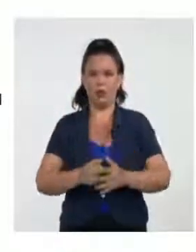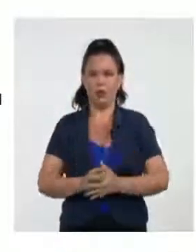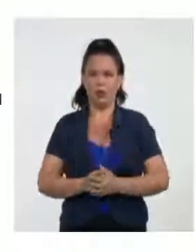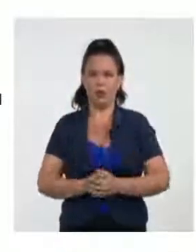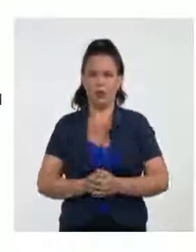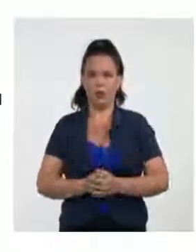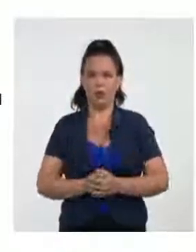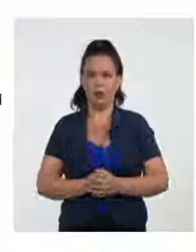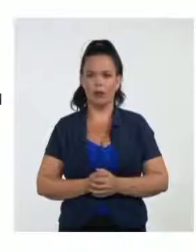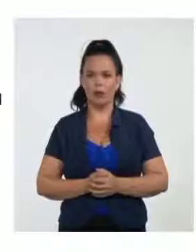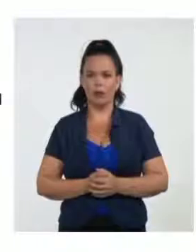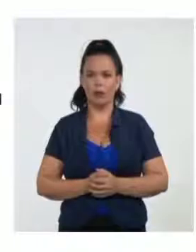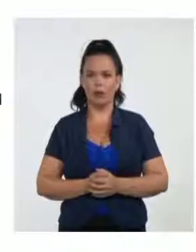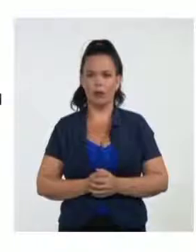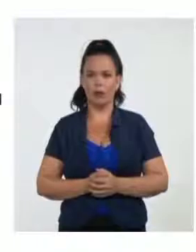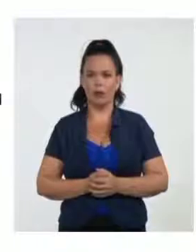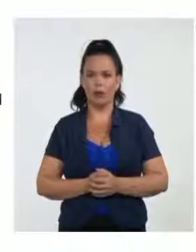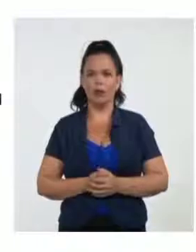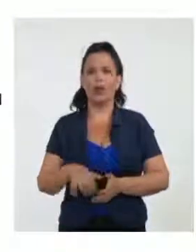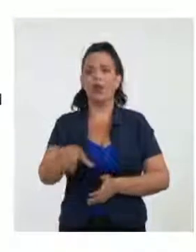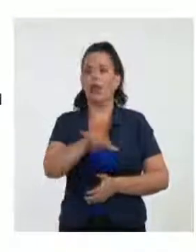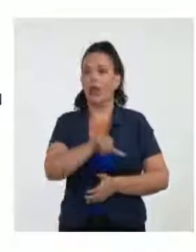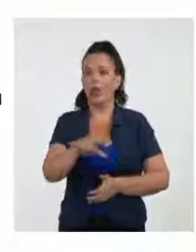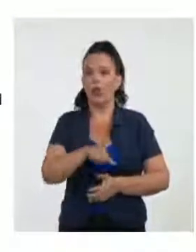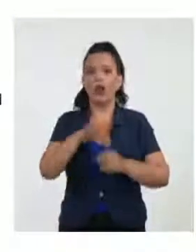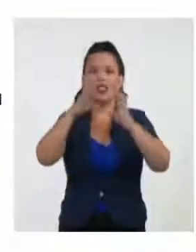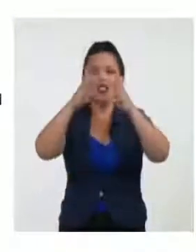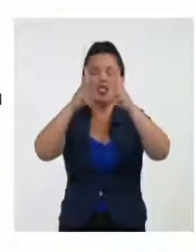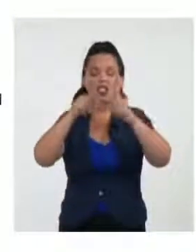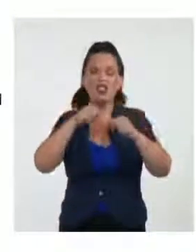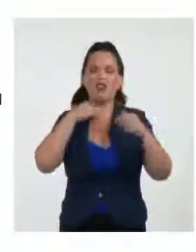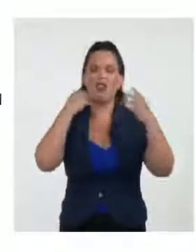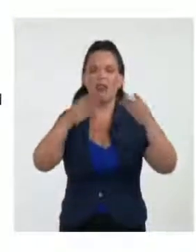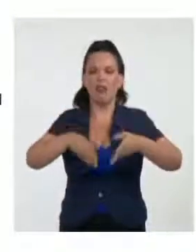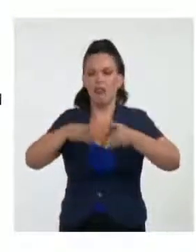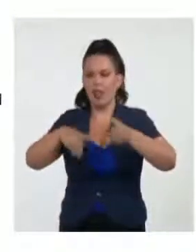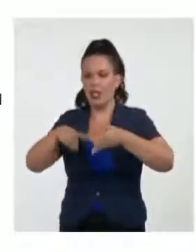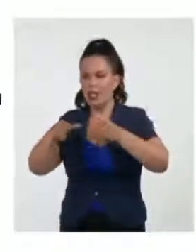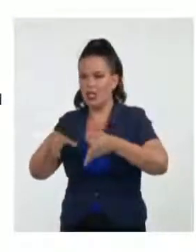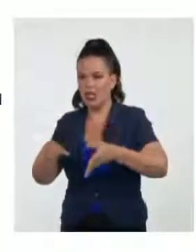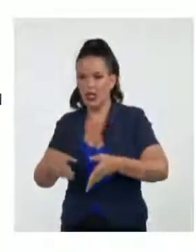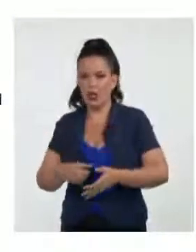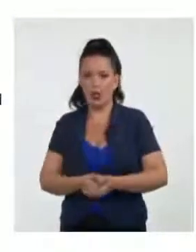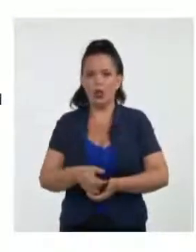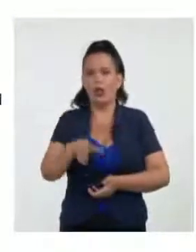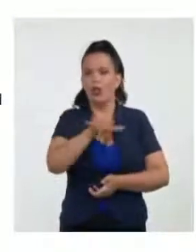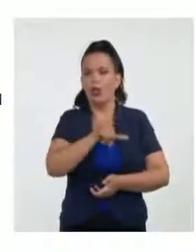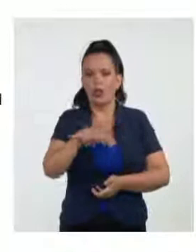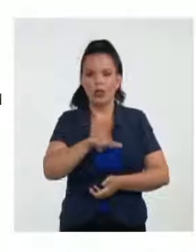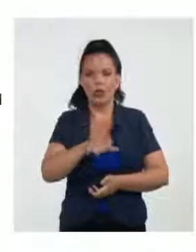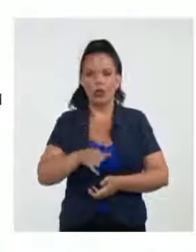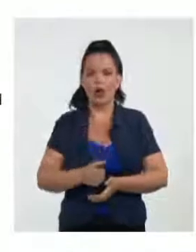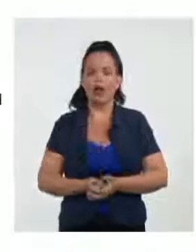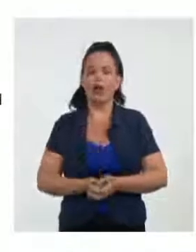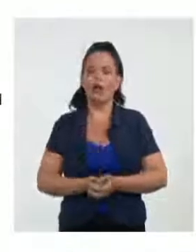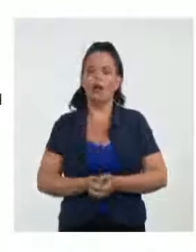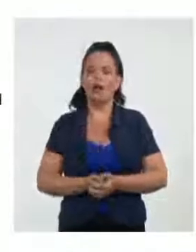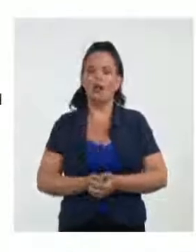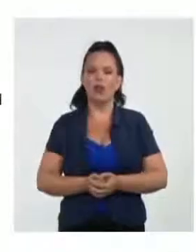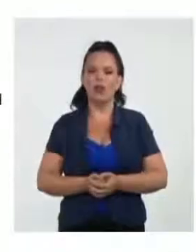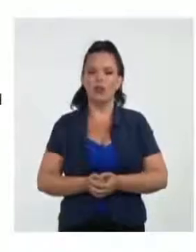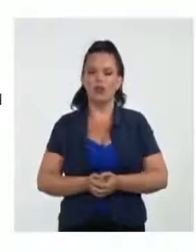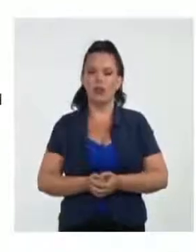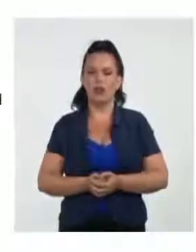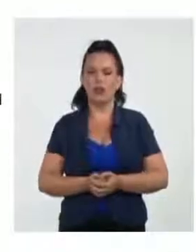también ocurre que el número de casos fallecidos, fíjense, a ver, esas gráficas de casos fallecidos son gráficas